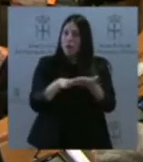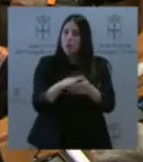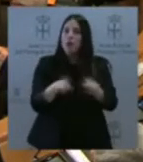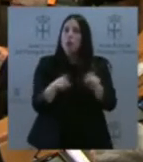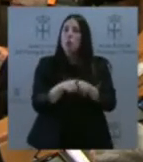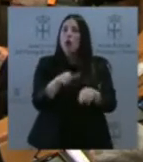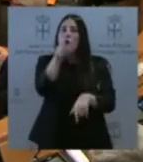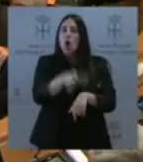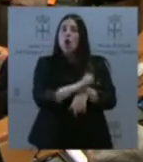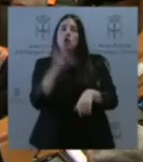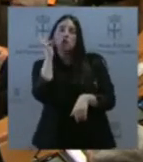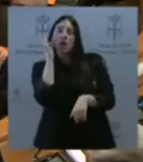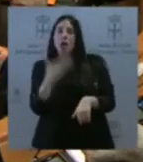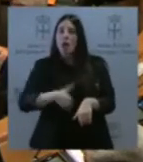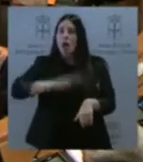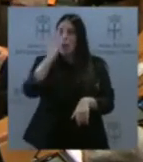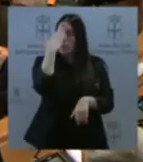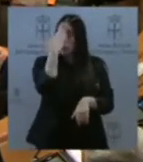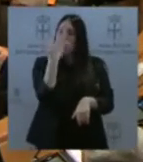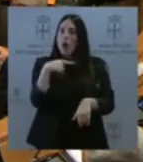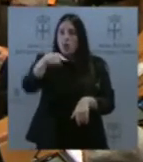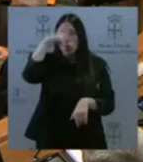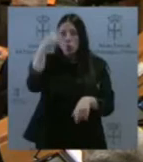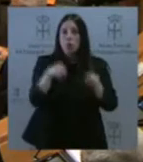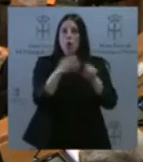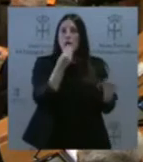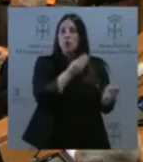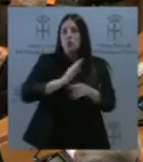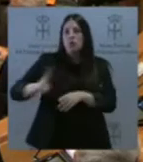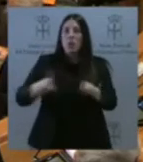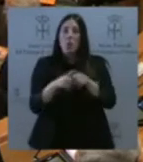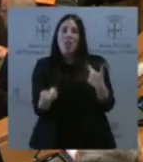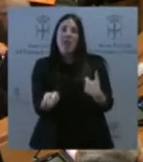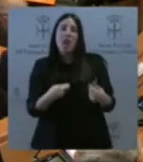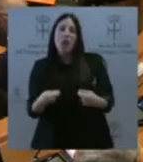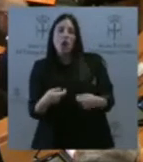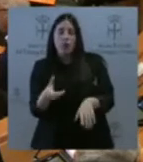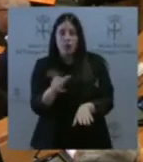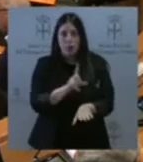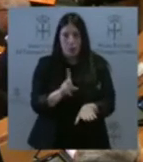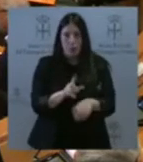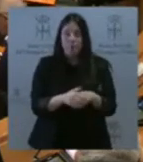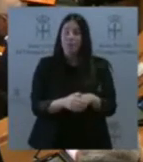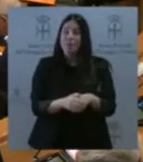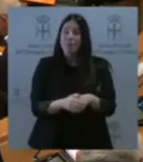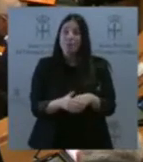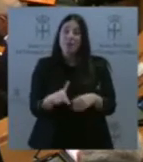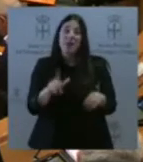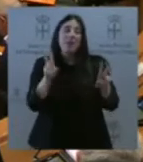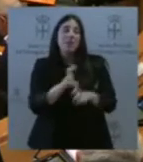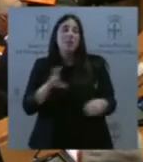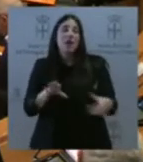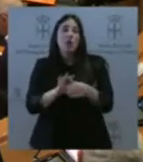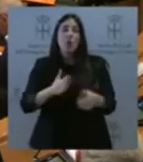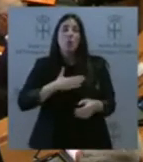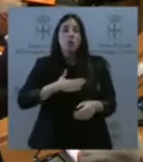consejera suplente de Negocio Inmobiliario. Pocas veces un asunto relacionado con el patrimonio cultural se convierte en centro del debate